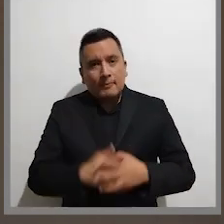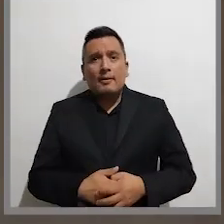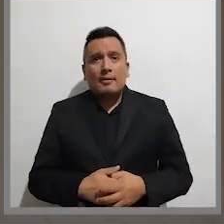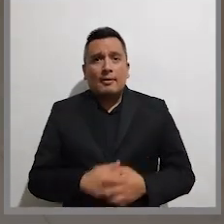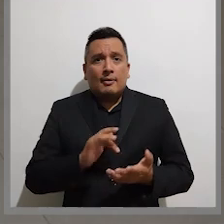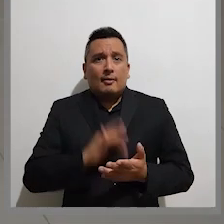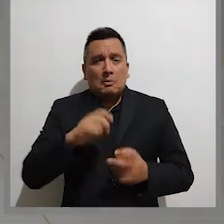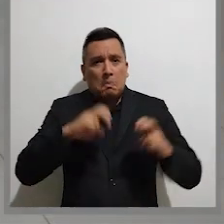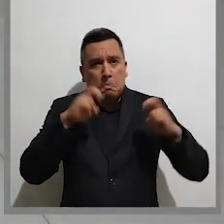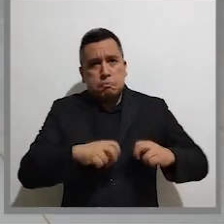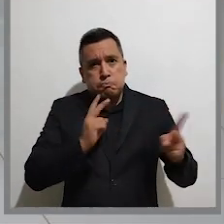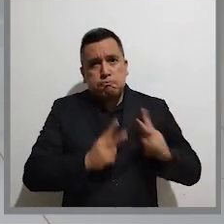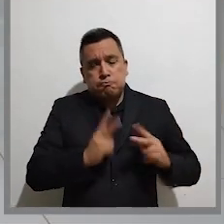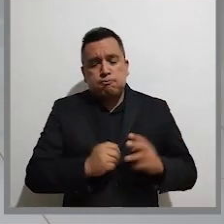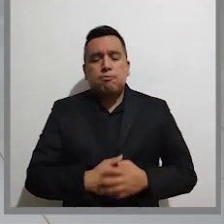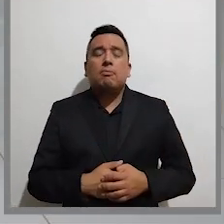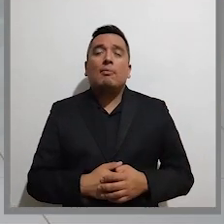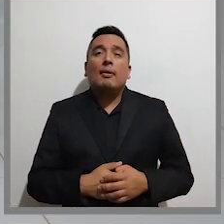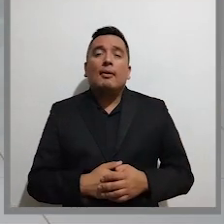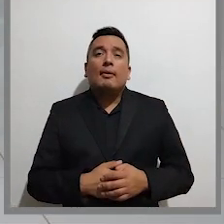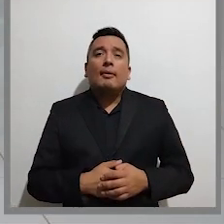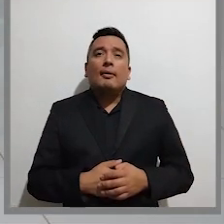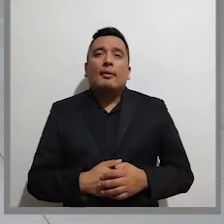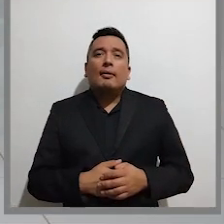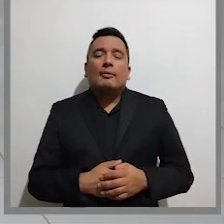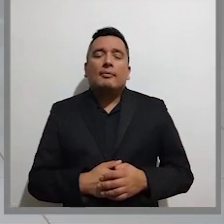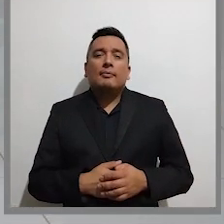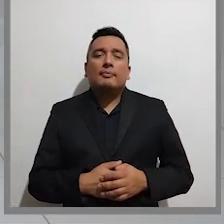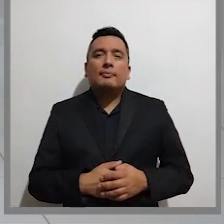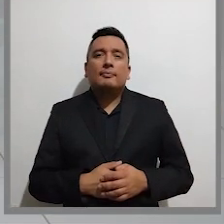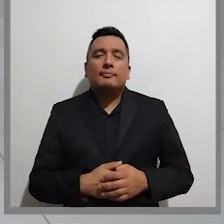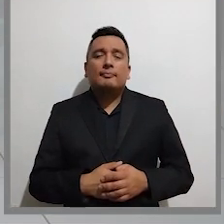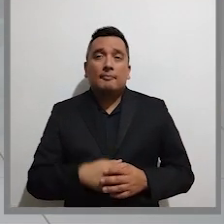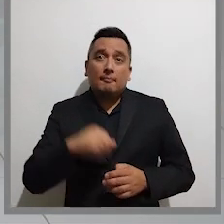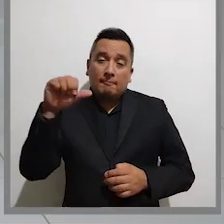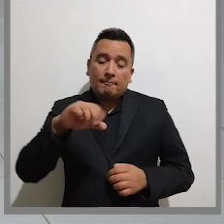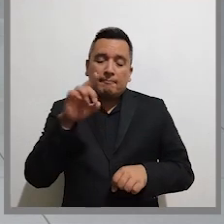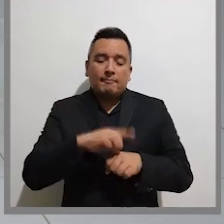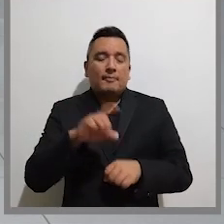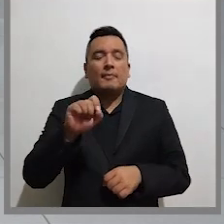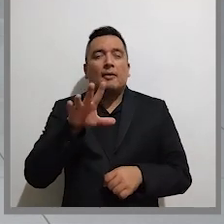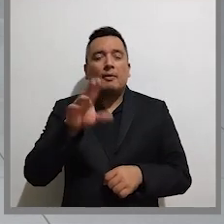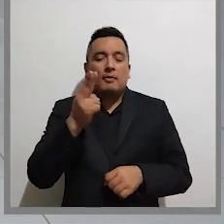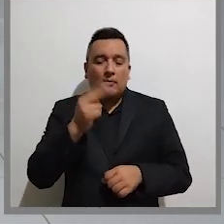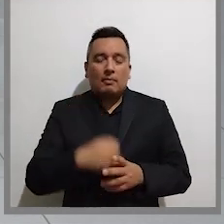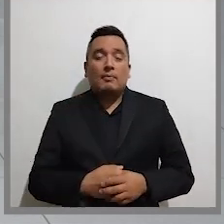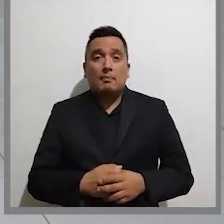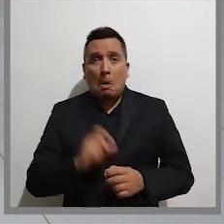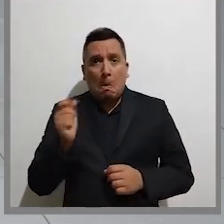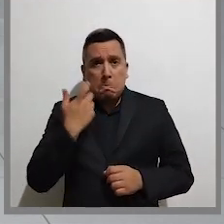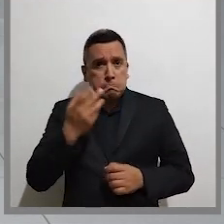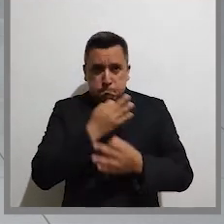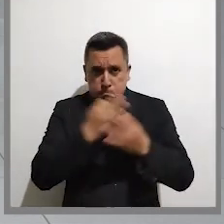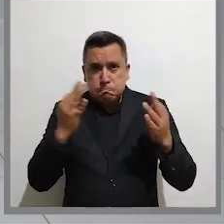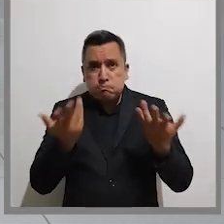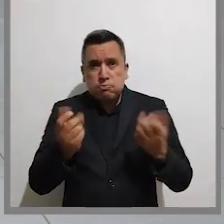gracias. Muchas gracias por estar aquí con nosotros y haber estado en este bloque en el programa de La Urna, hoy 25 de noviembre. ¿Y algún